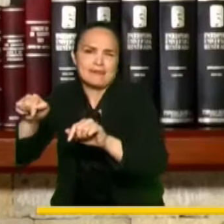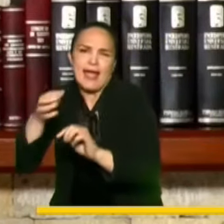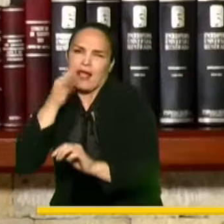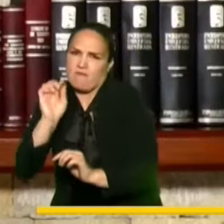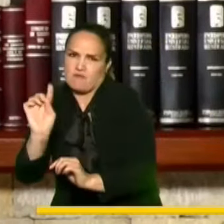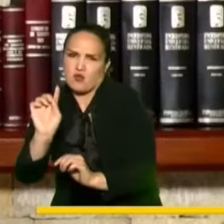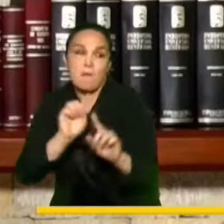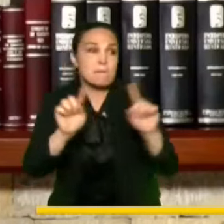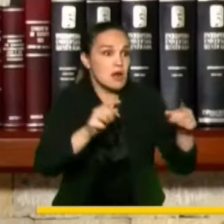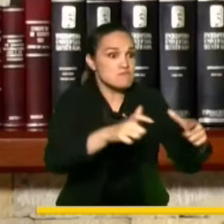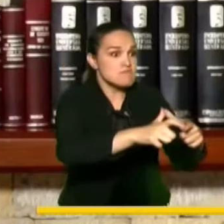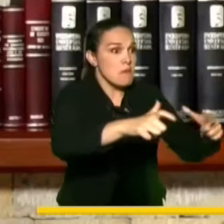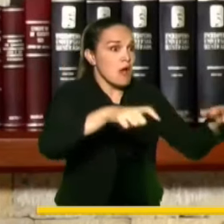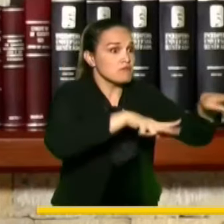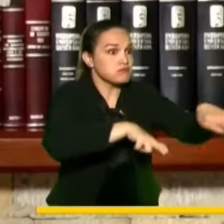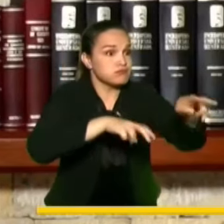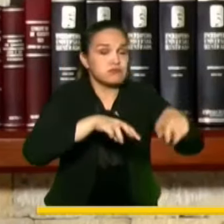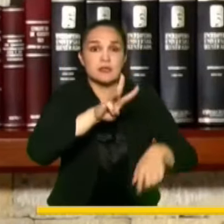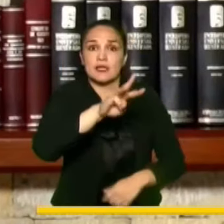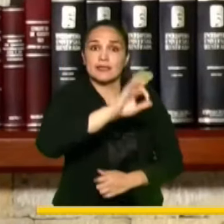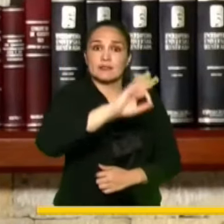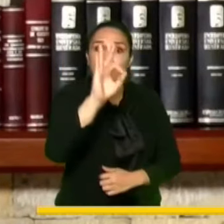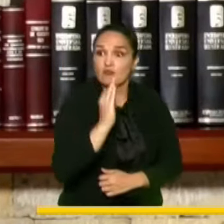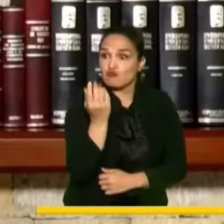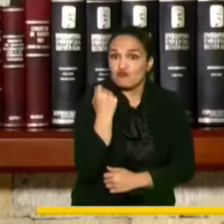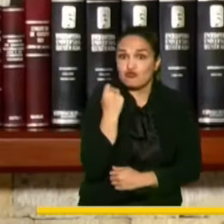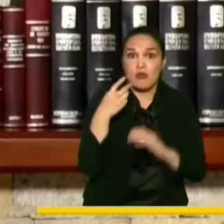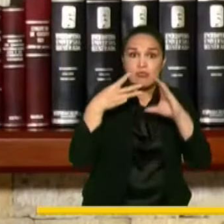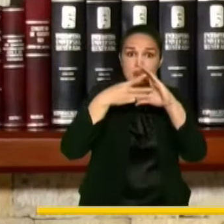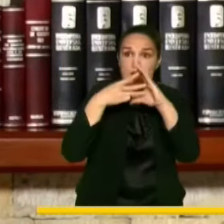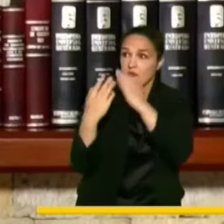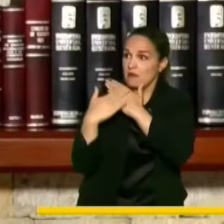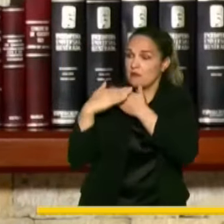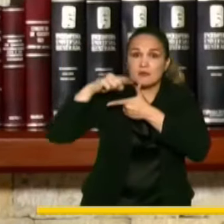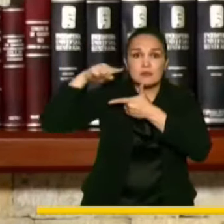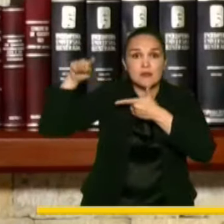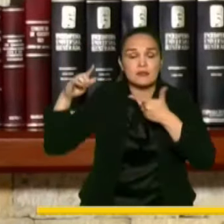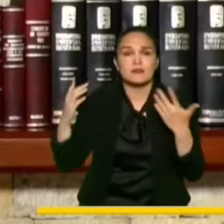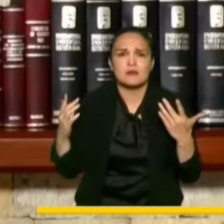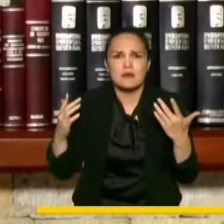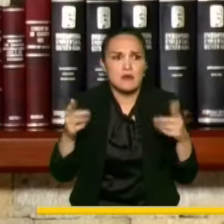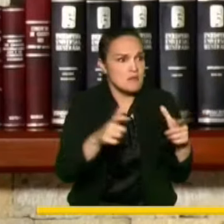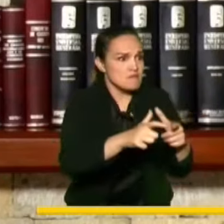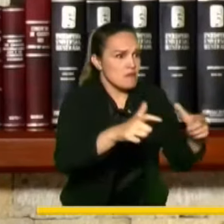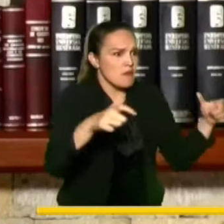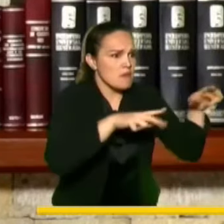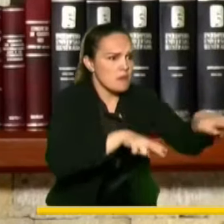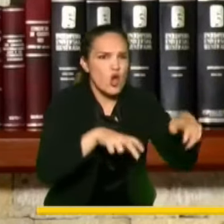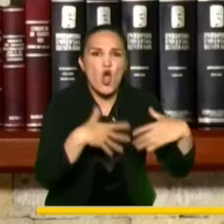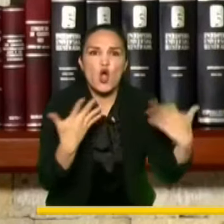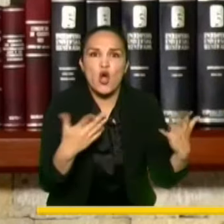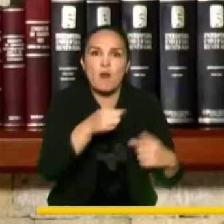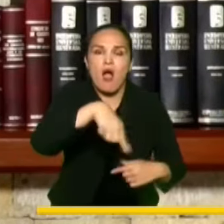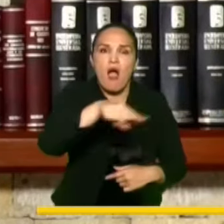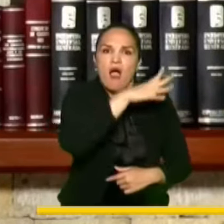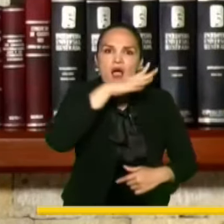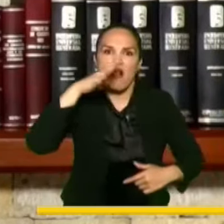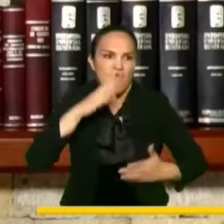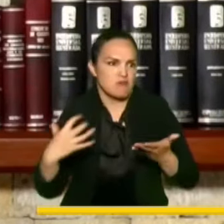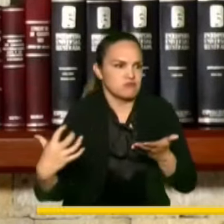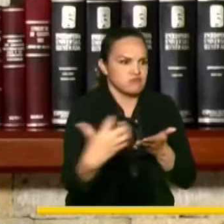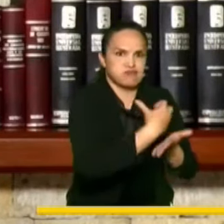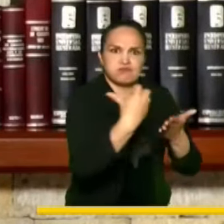anual, según la última medición del DANE. Eso se logró volviendo más rentable el campo,